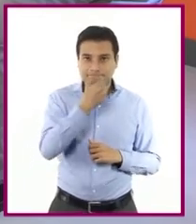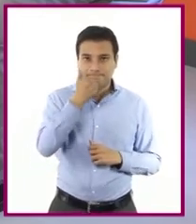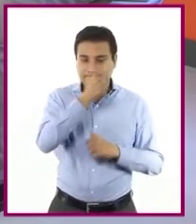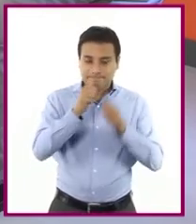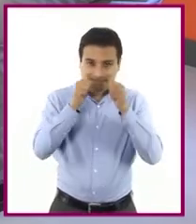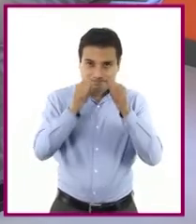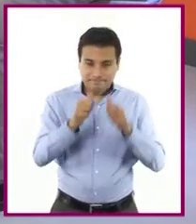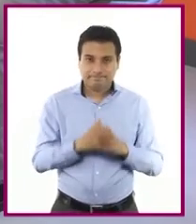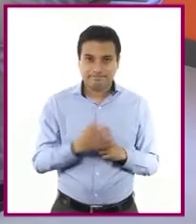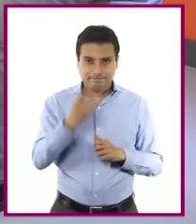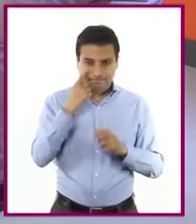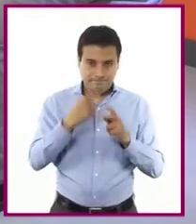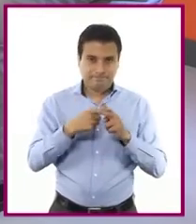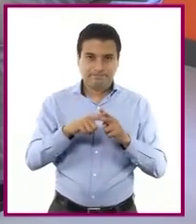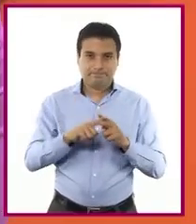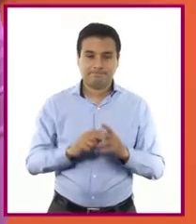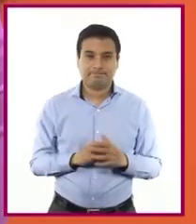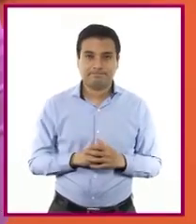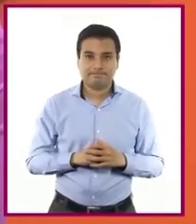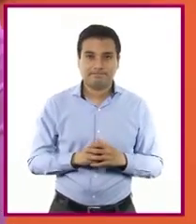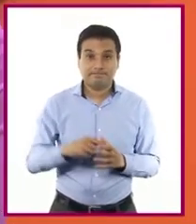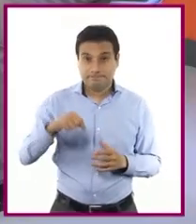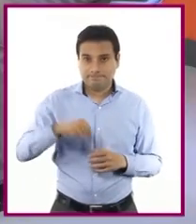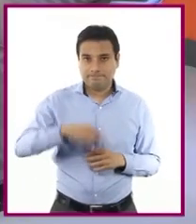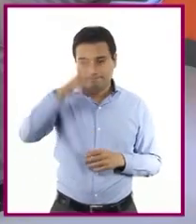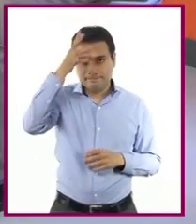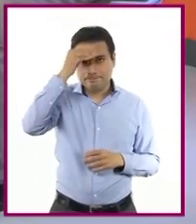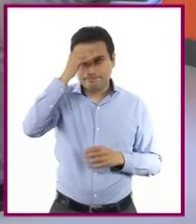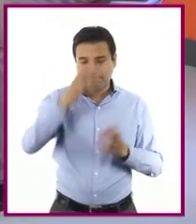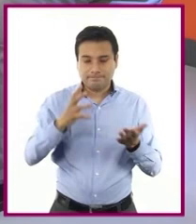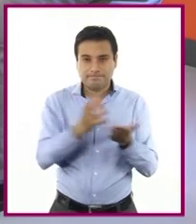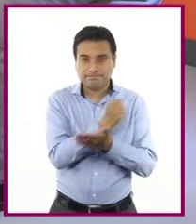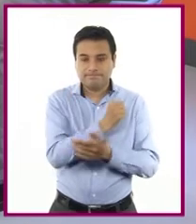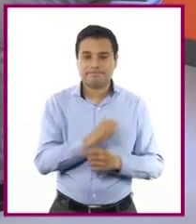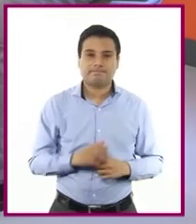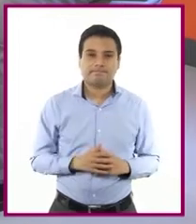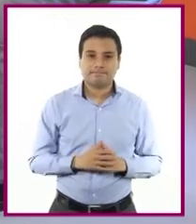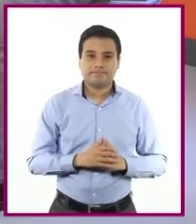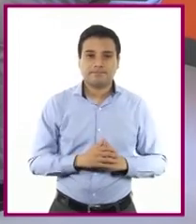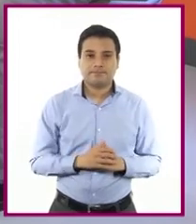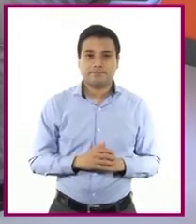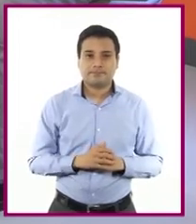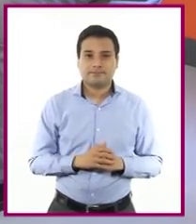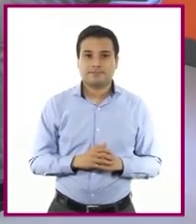Iniciamos muerte súbita en Aprende y Gana.